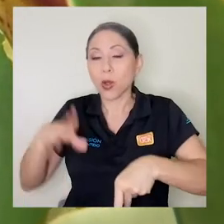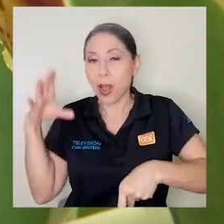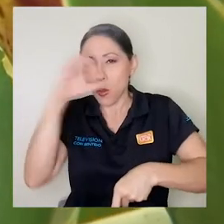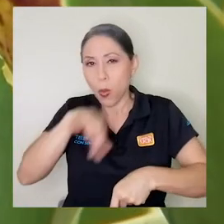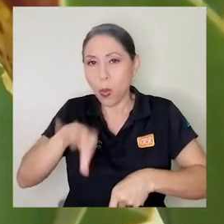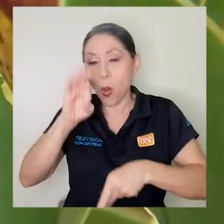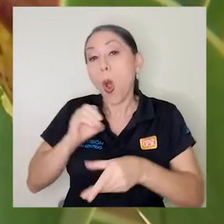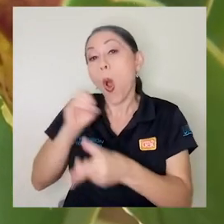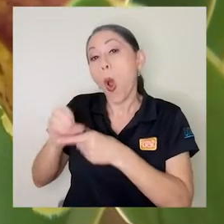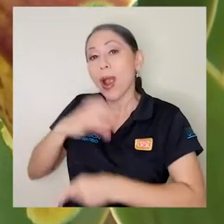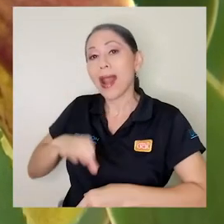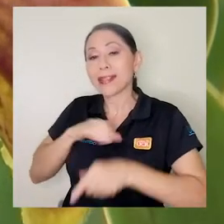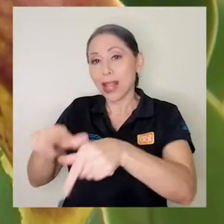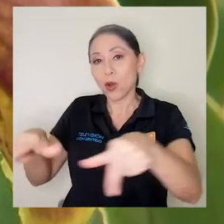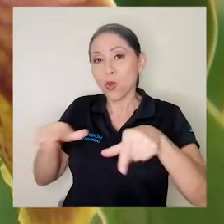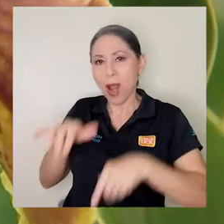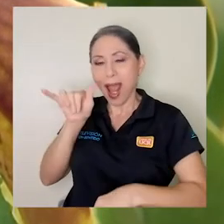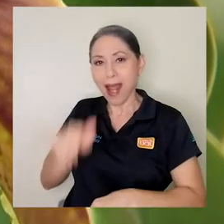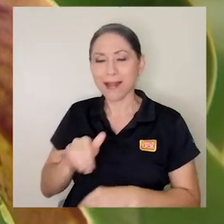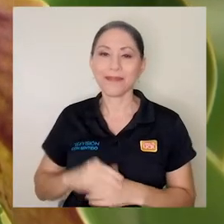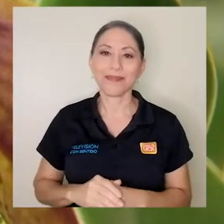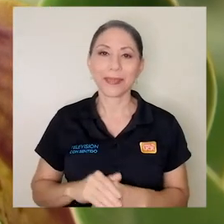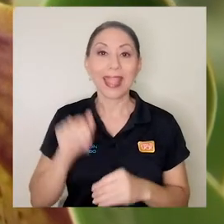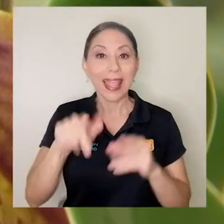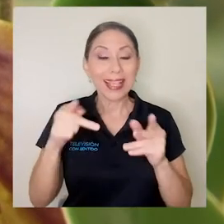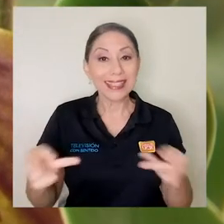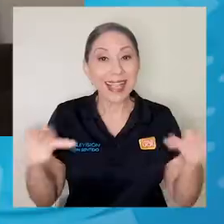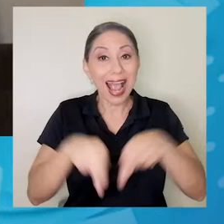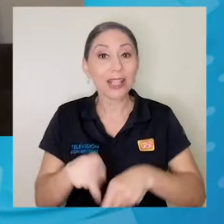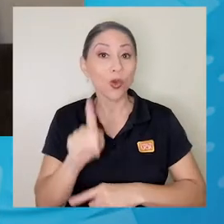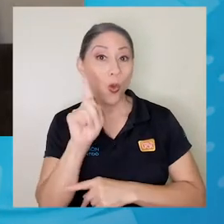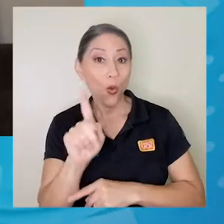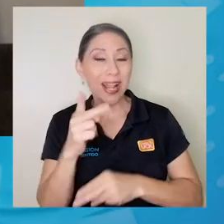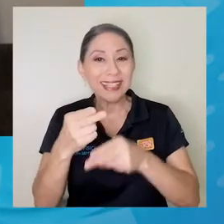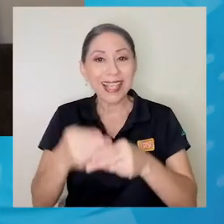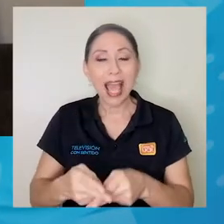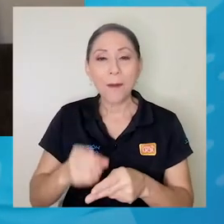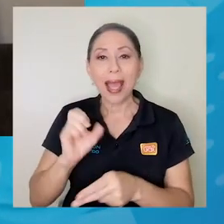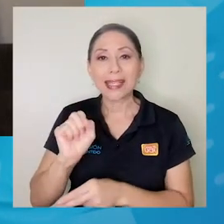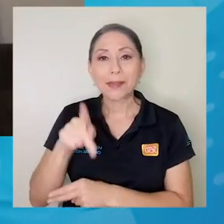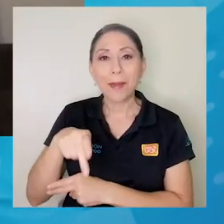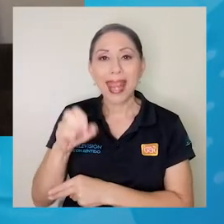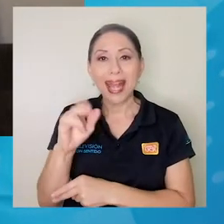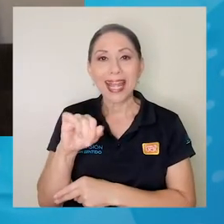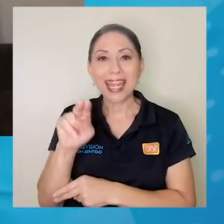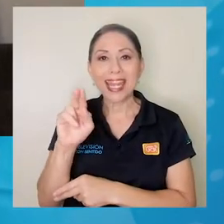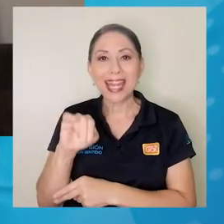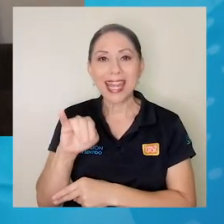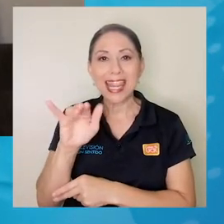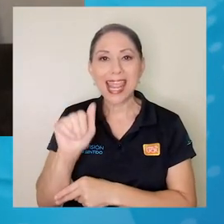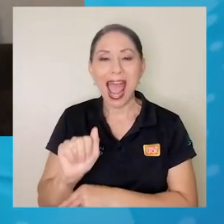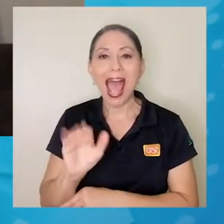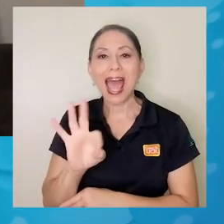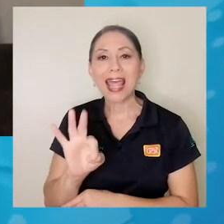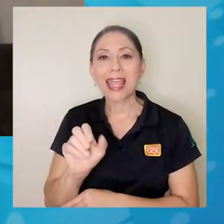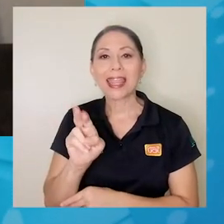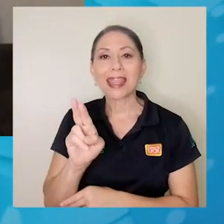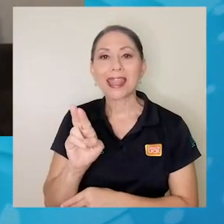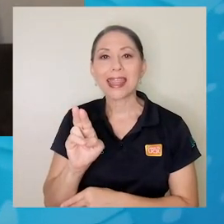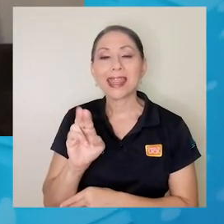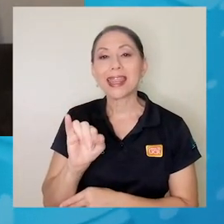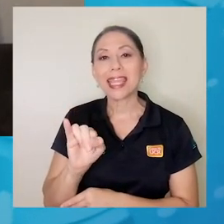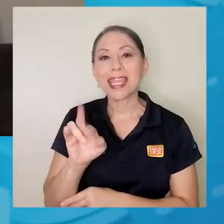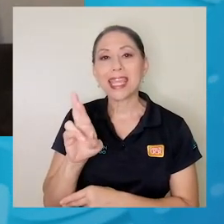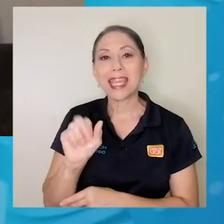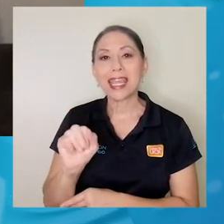descubre o el lugar en que se encuentra. Y en este caso, una de ellas se llama Aspeclinia tirimbina. El nombre que le